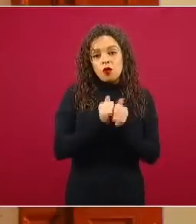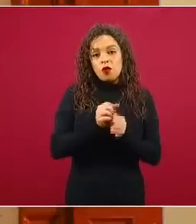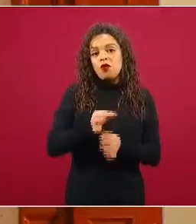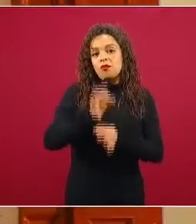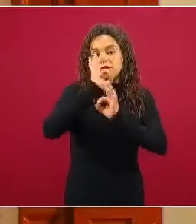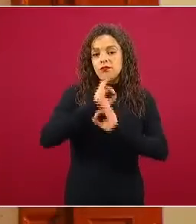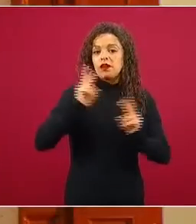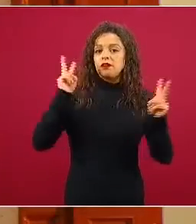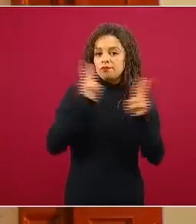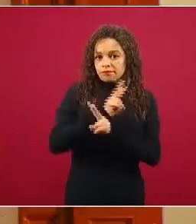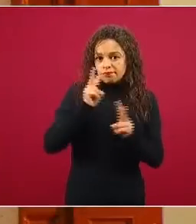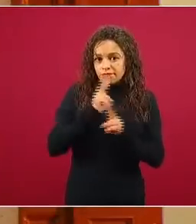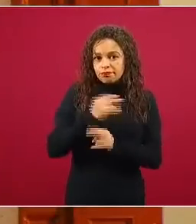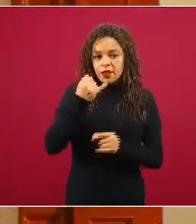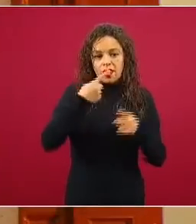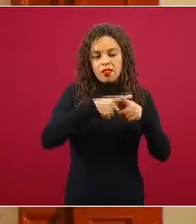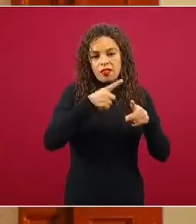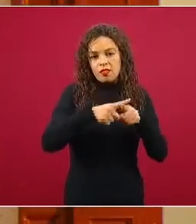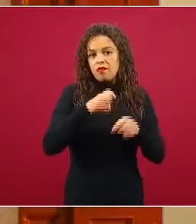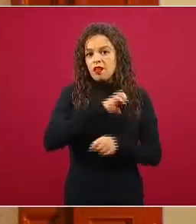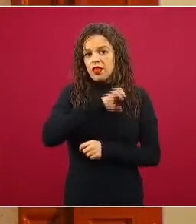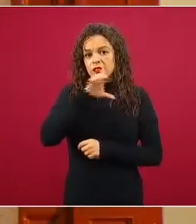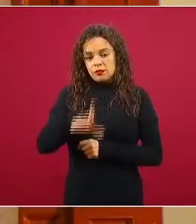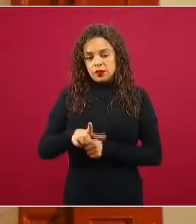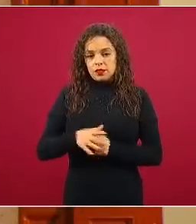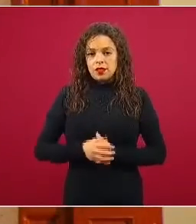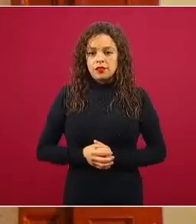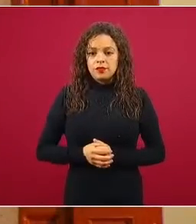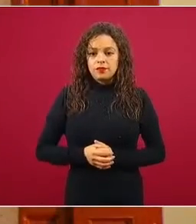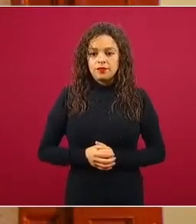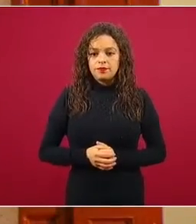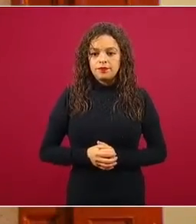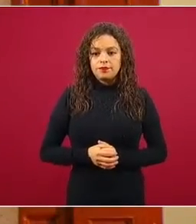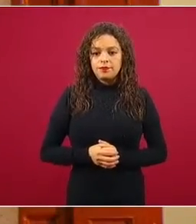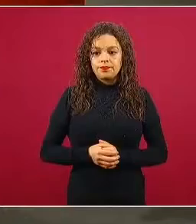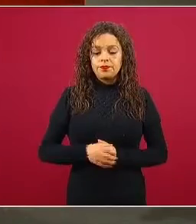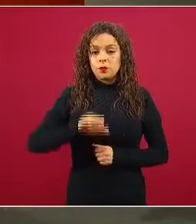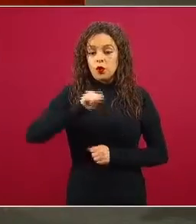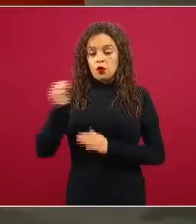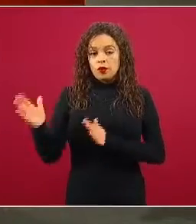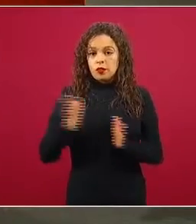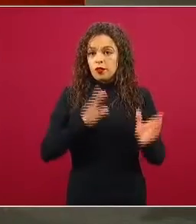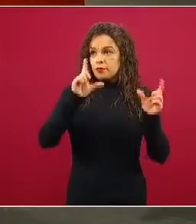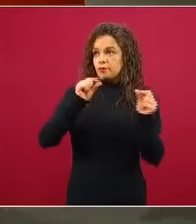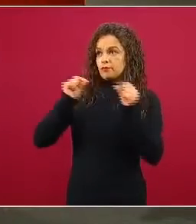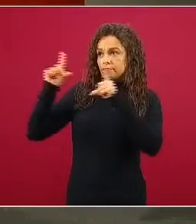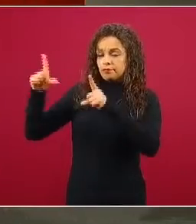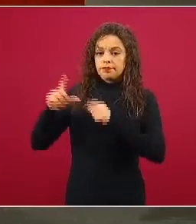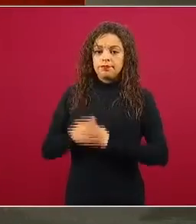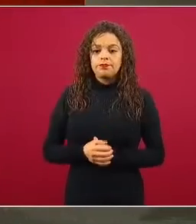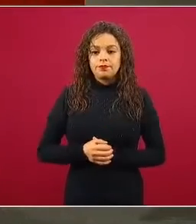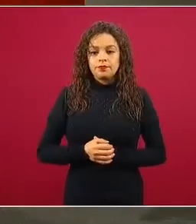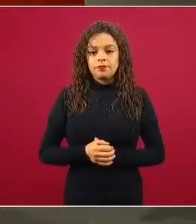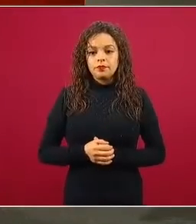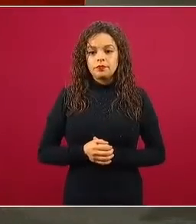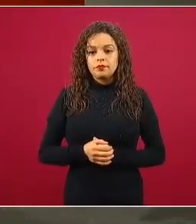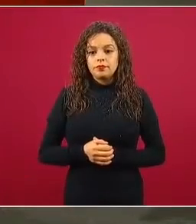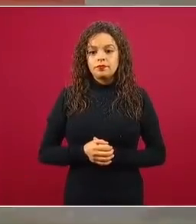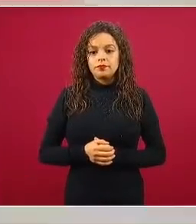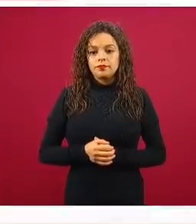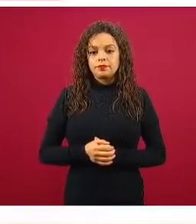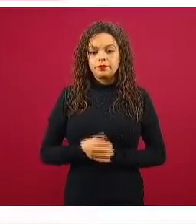críticos. La siguiente diapositiva es solamente reforzar una presentación que se